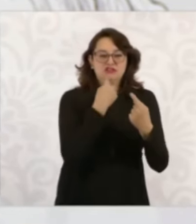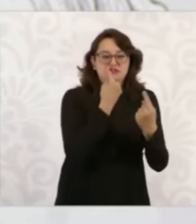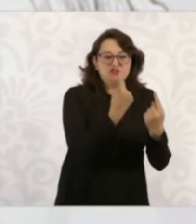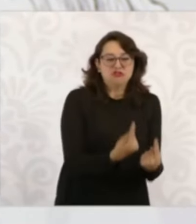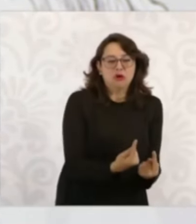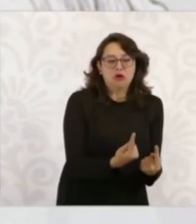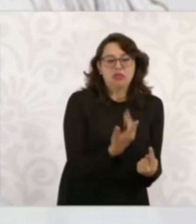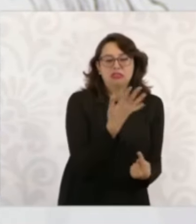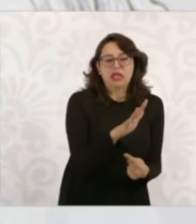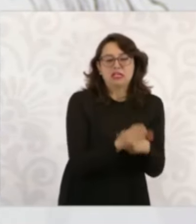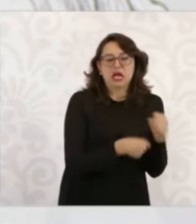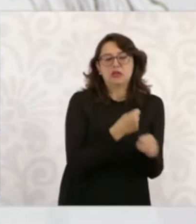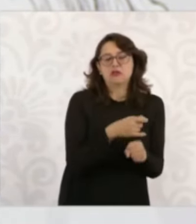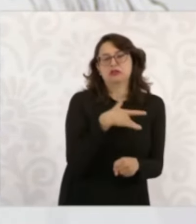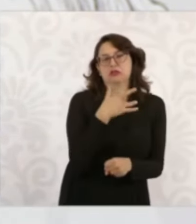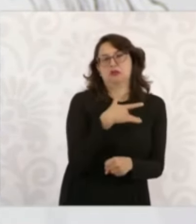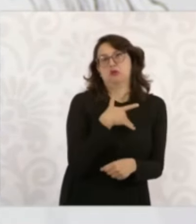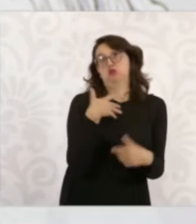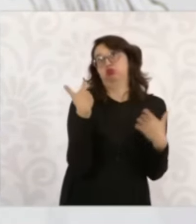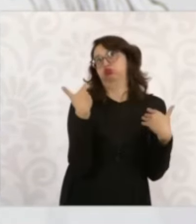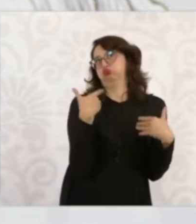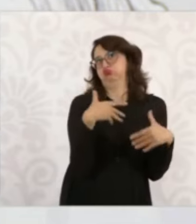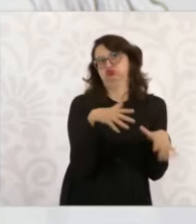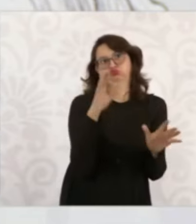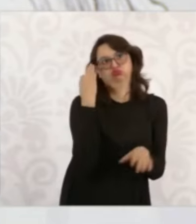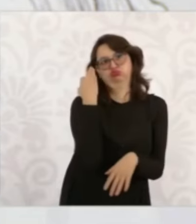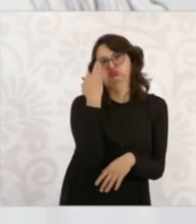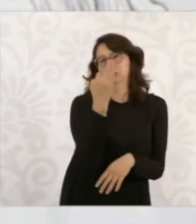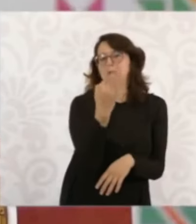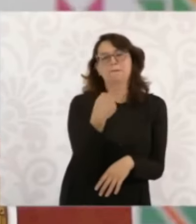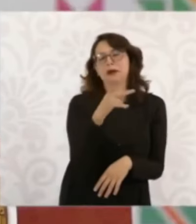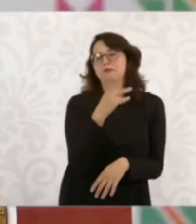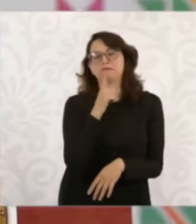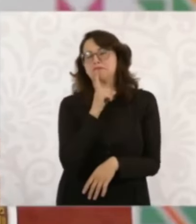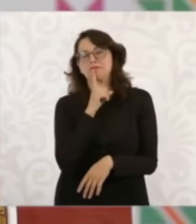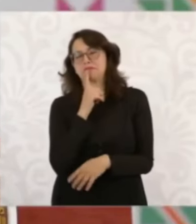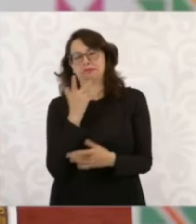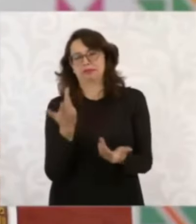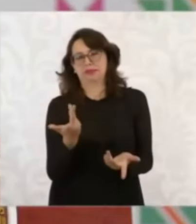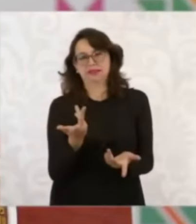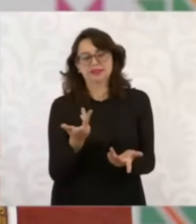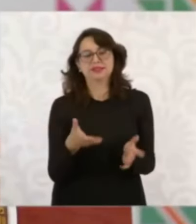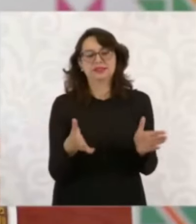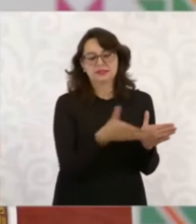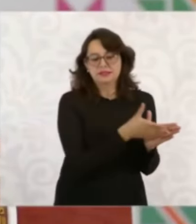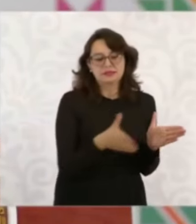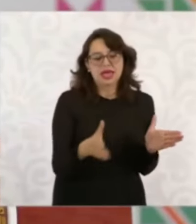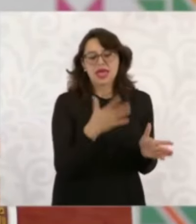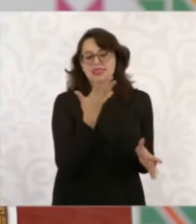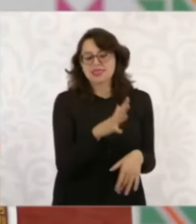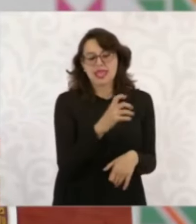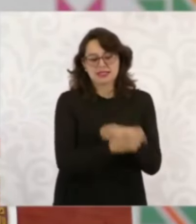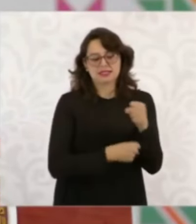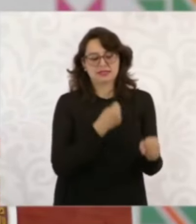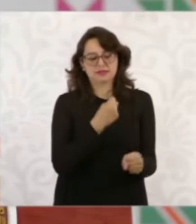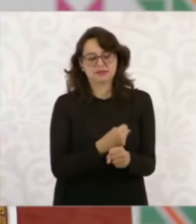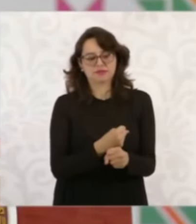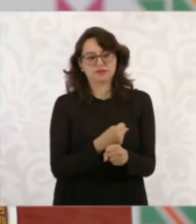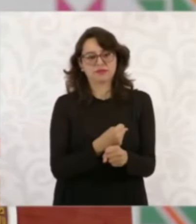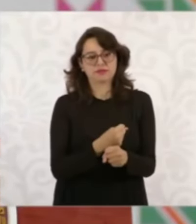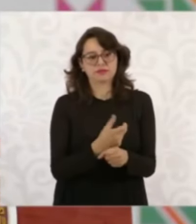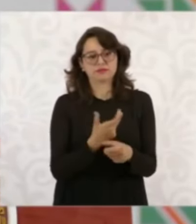evidentemente. Entonces habían pasado 10 años de 1968, de la represión.